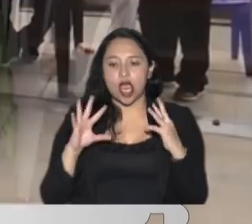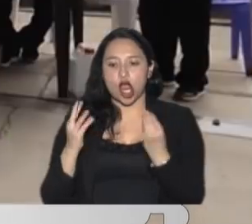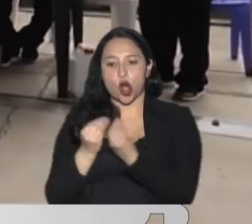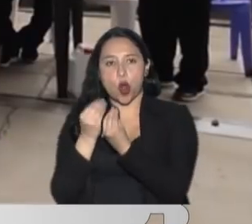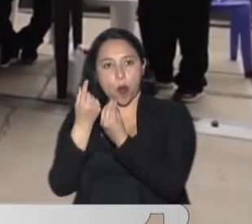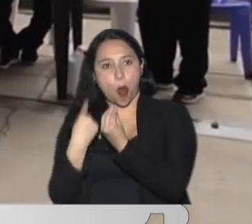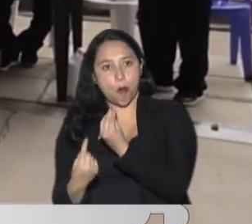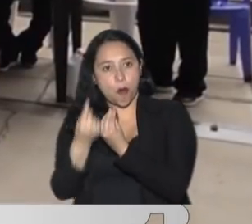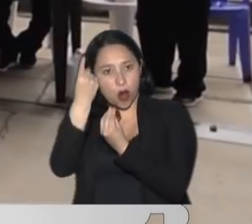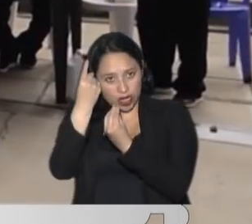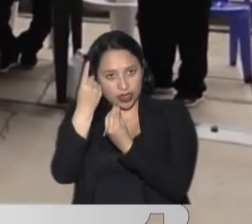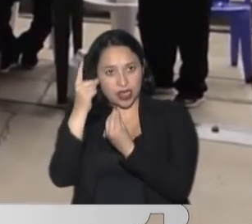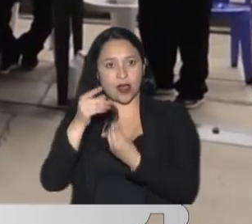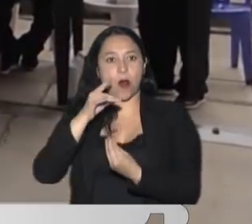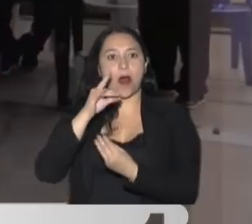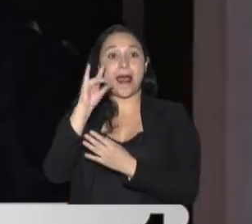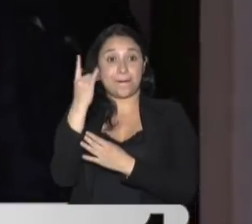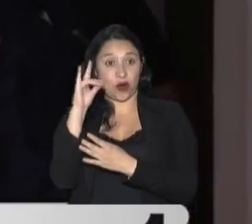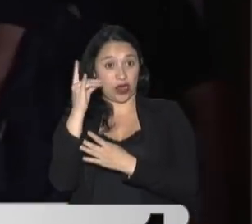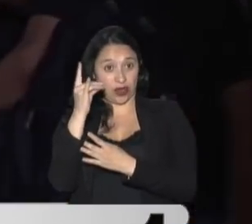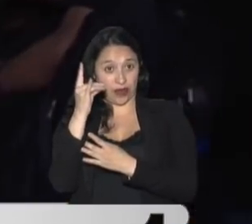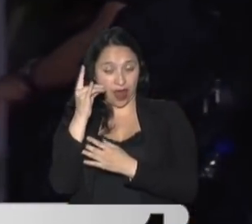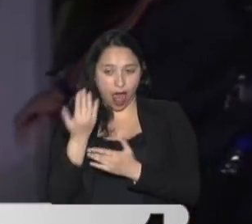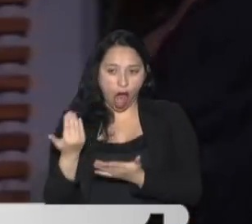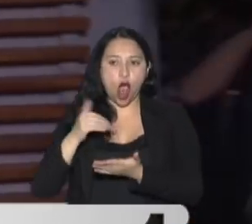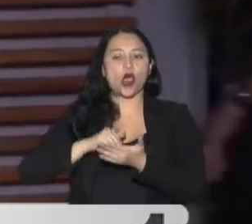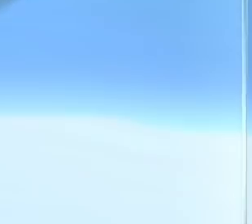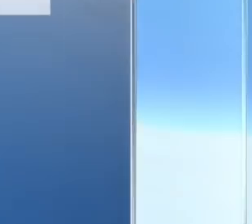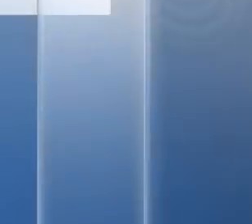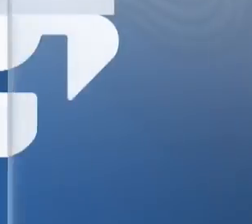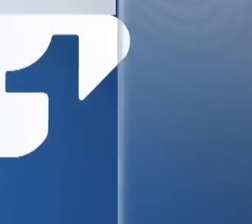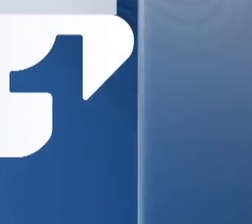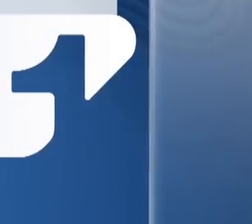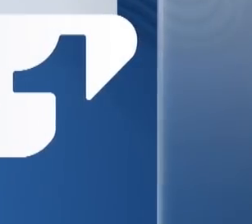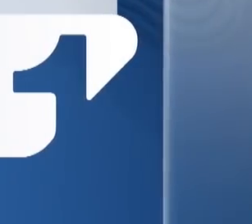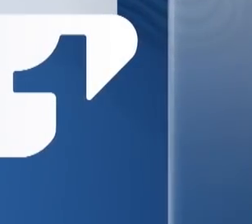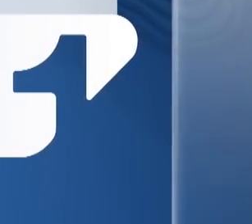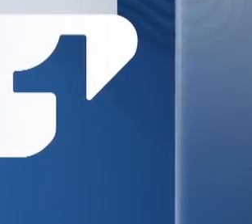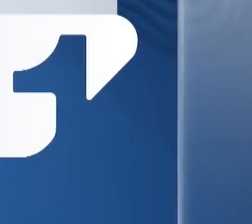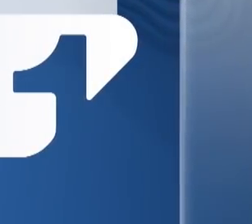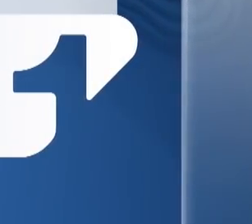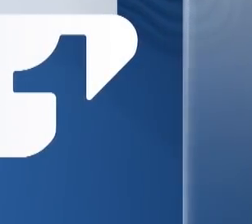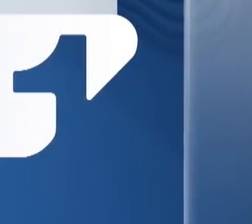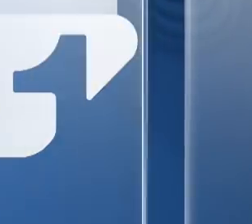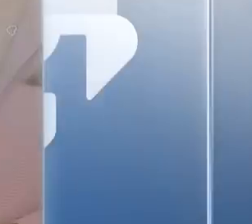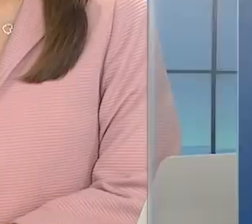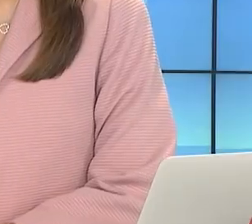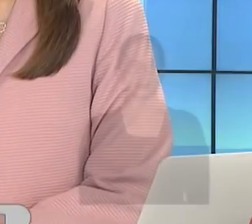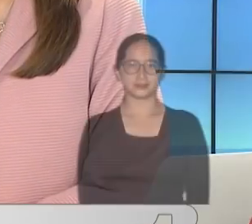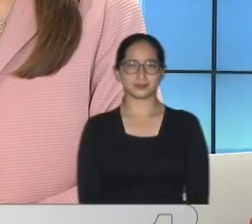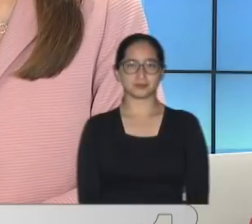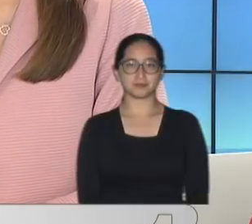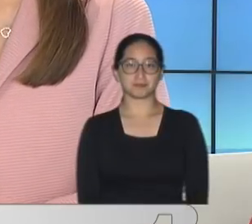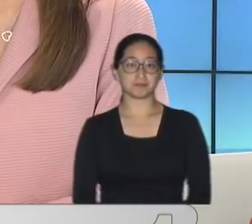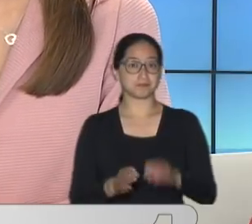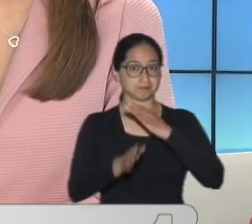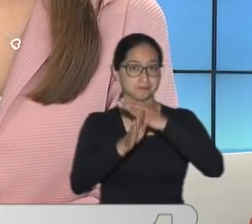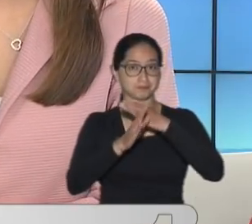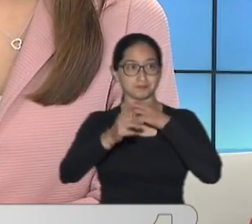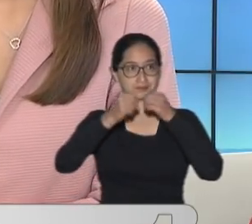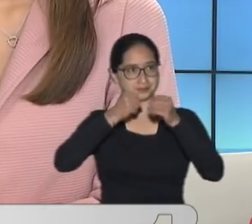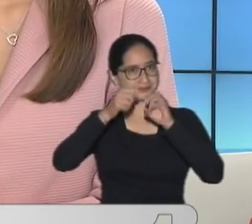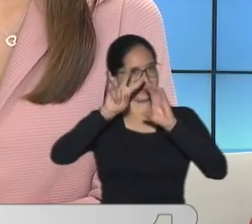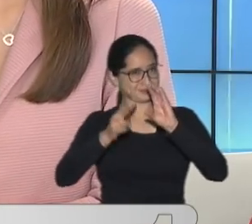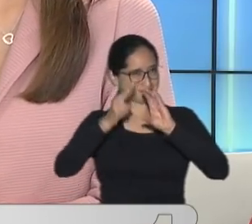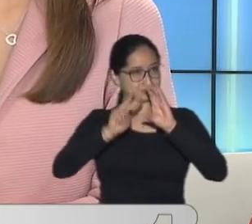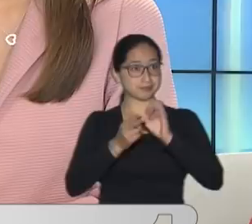regresó al poder en Bolivia. Volvemos. Seguimos en Noticentro 1